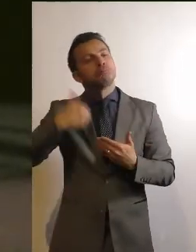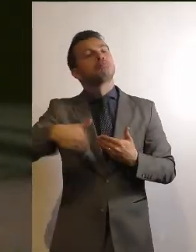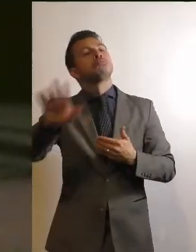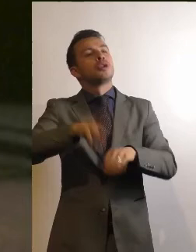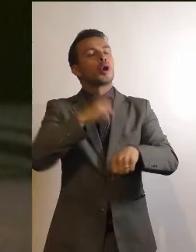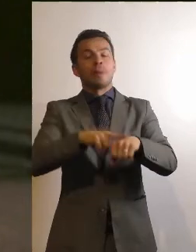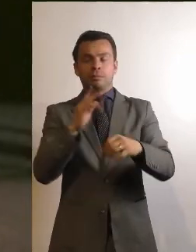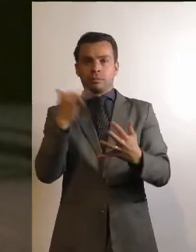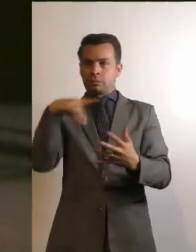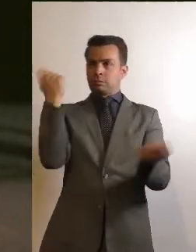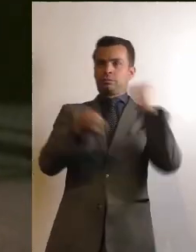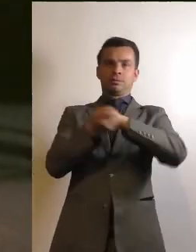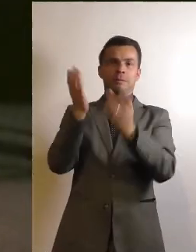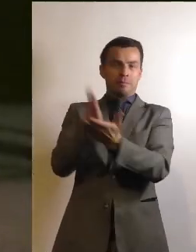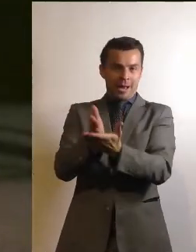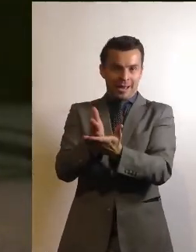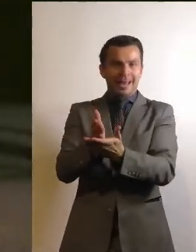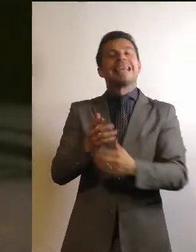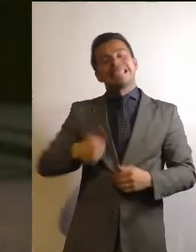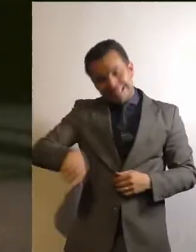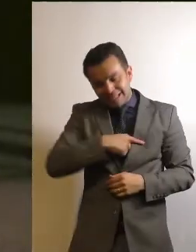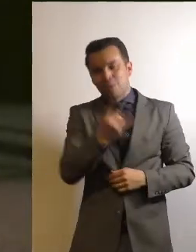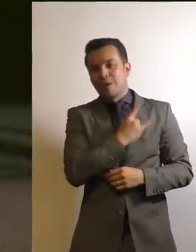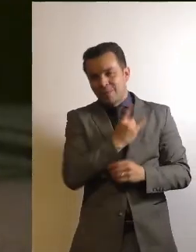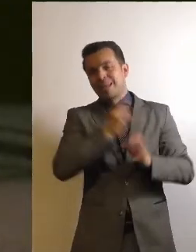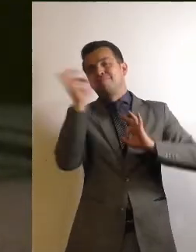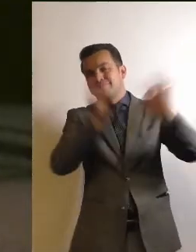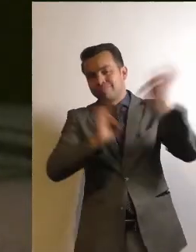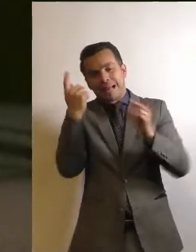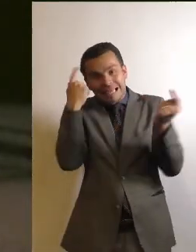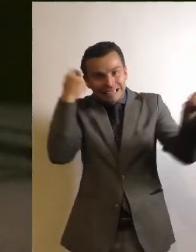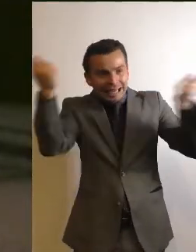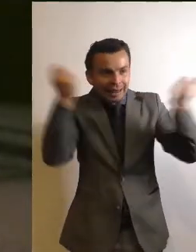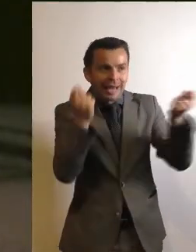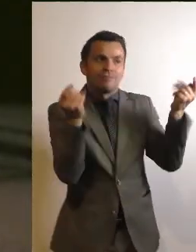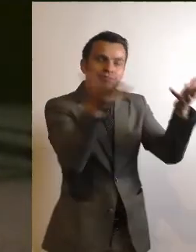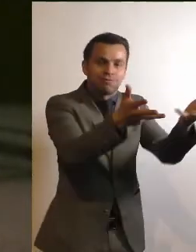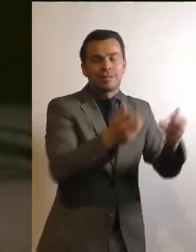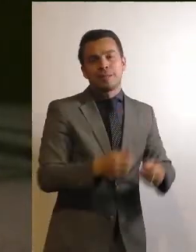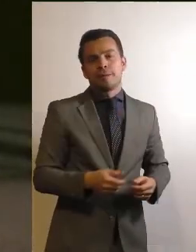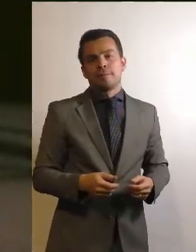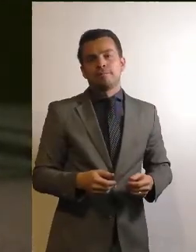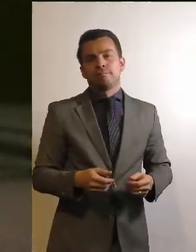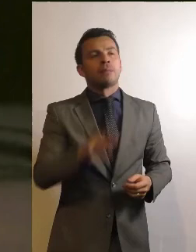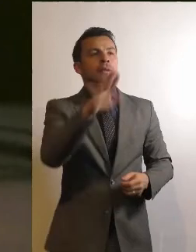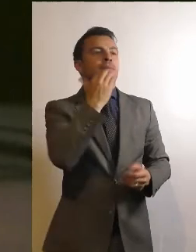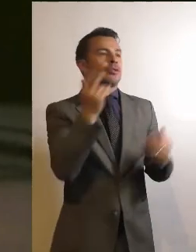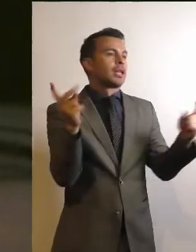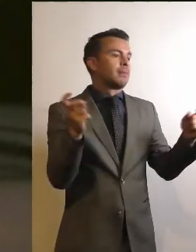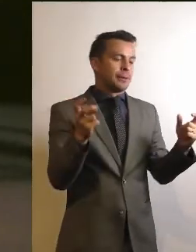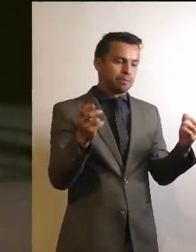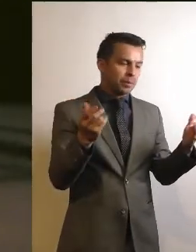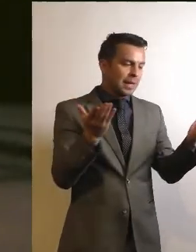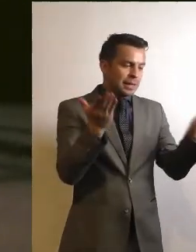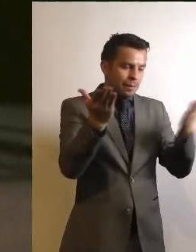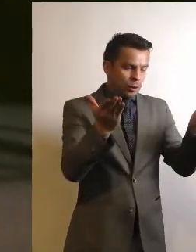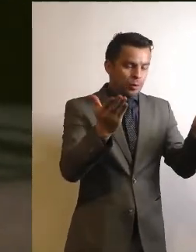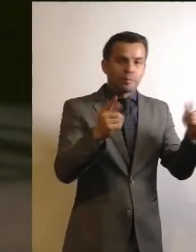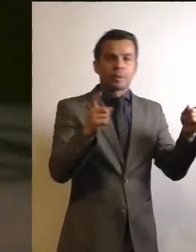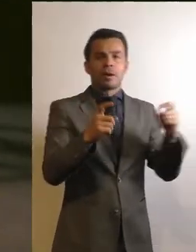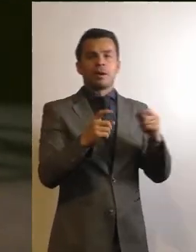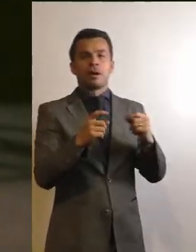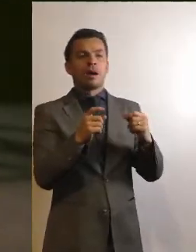comunidad en esa época. Es así como hicimos pues todos los servicios, por ejemplo el de salud en colaboración con la Facultad de Enfermería,